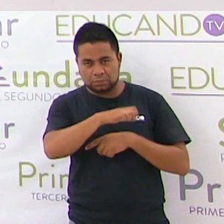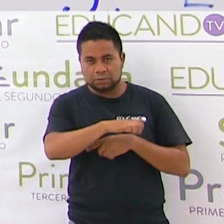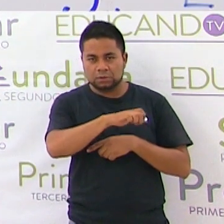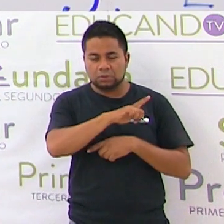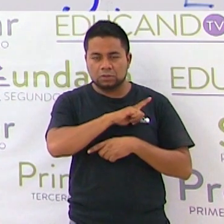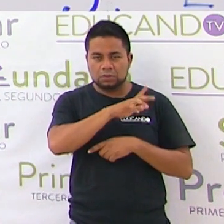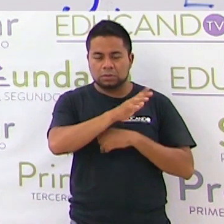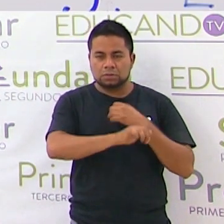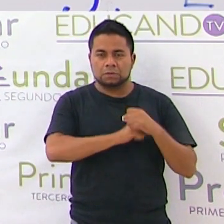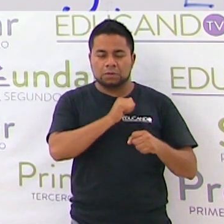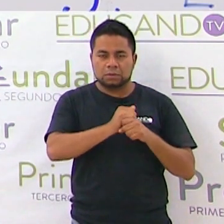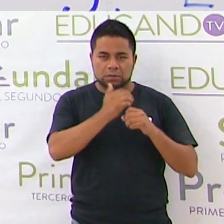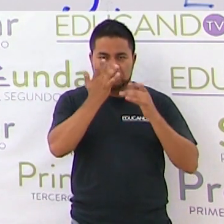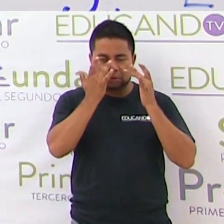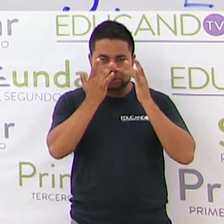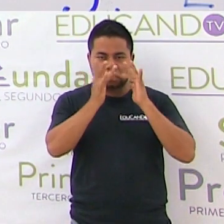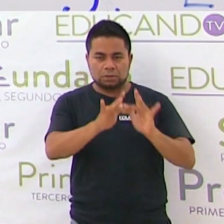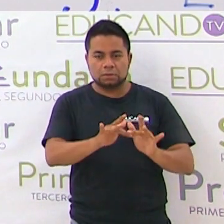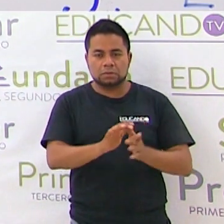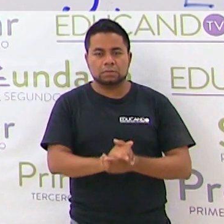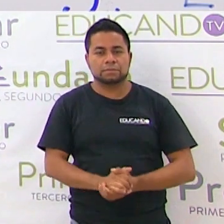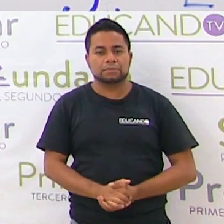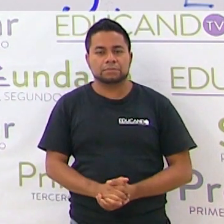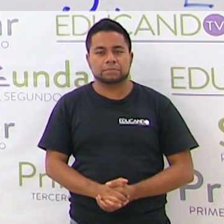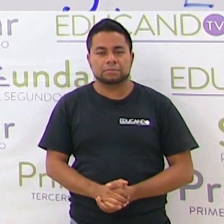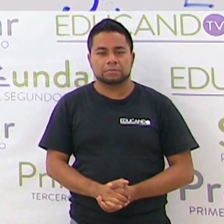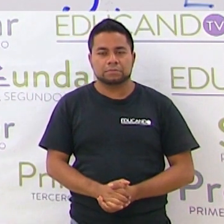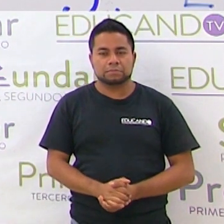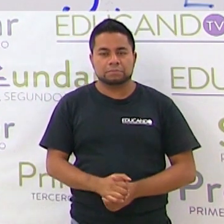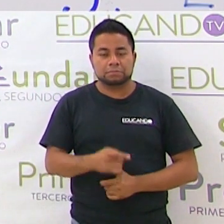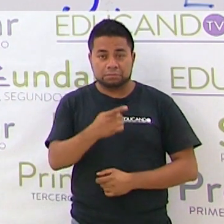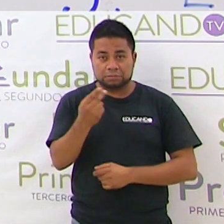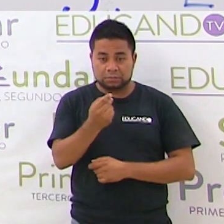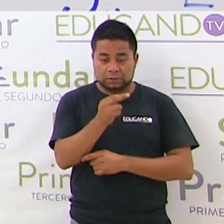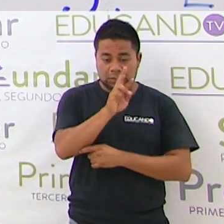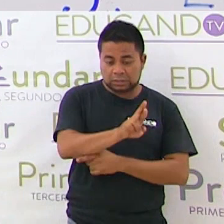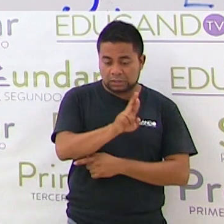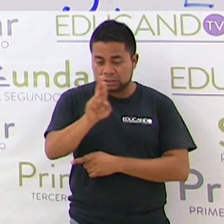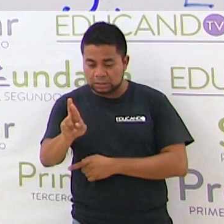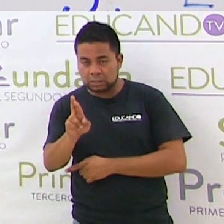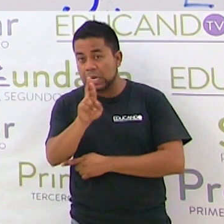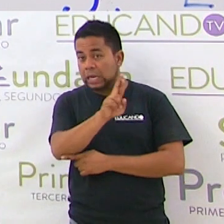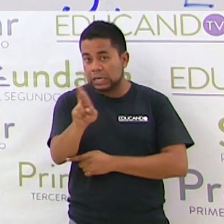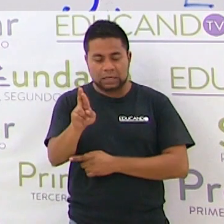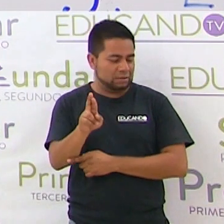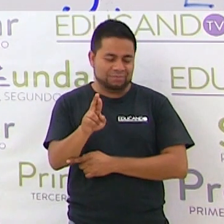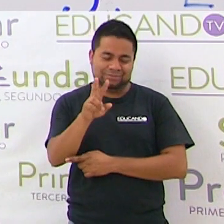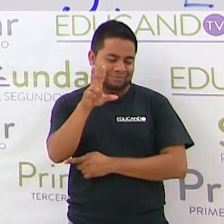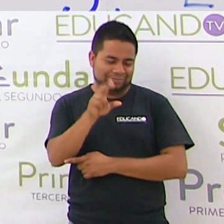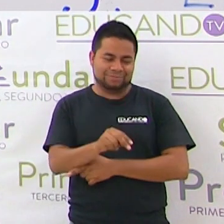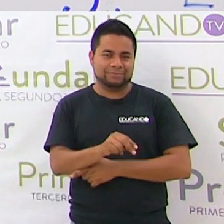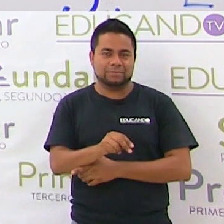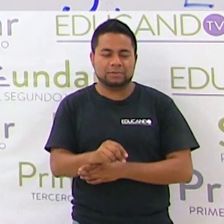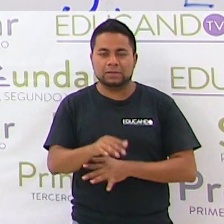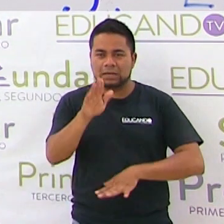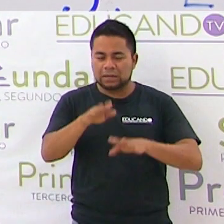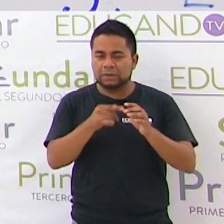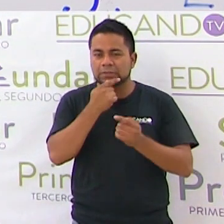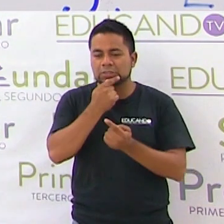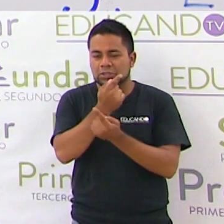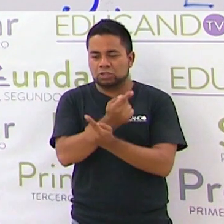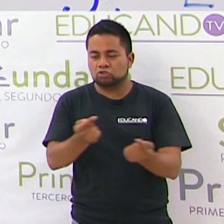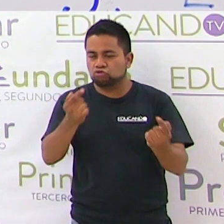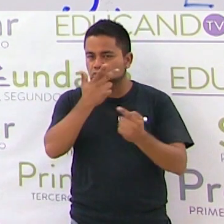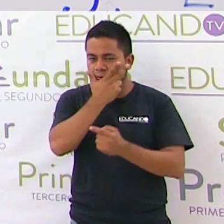años renunció. Renunció tampoco requiere de 2 R's. A veces los niños, las